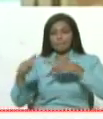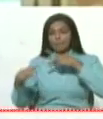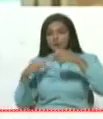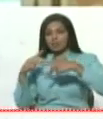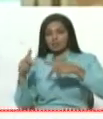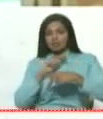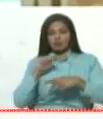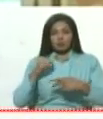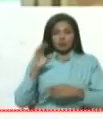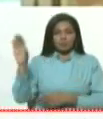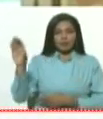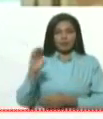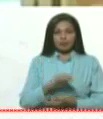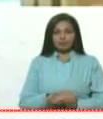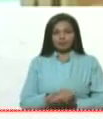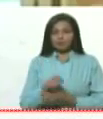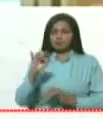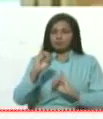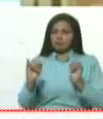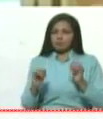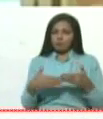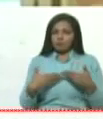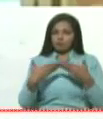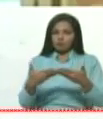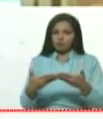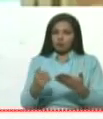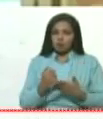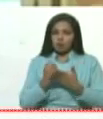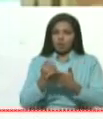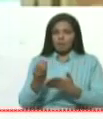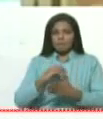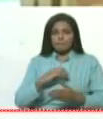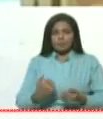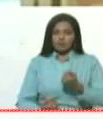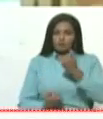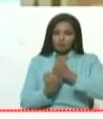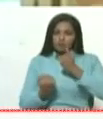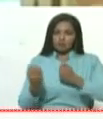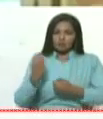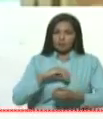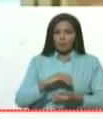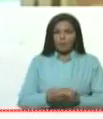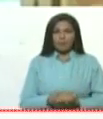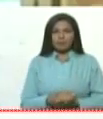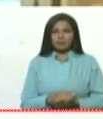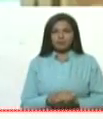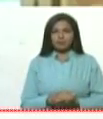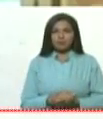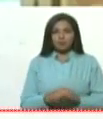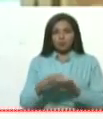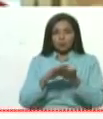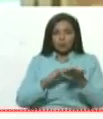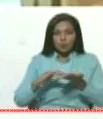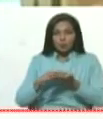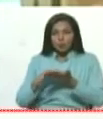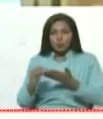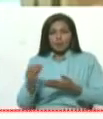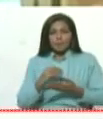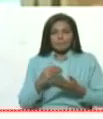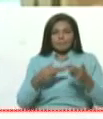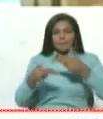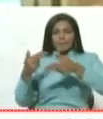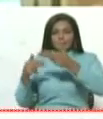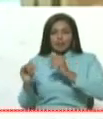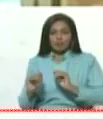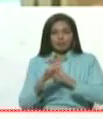de nuestro país. Por eso estamos dedicados permanentemente a fortalecerlas, a recrearlas y a crearlas.